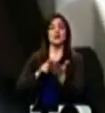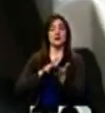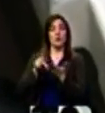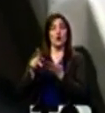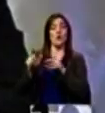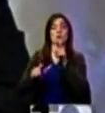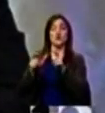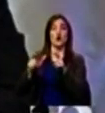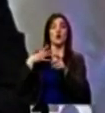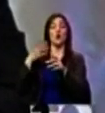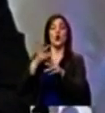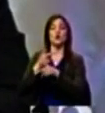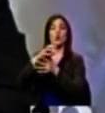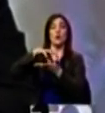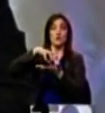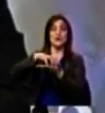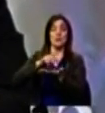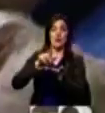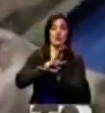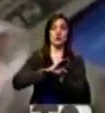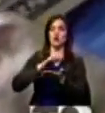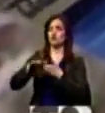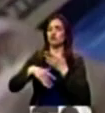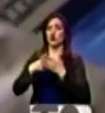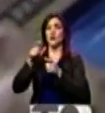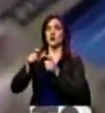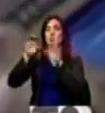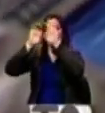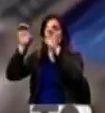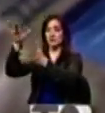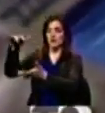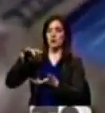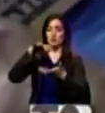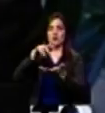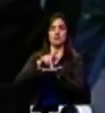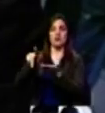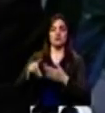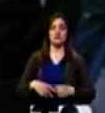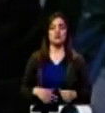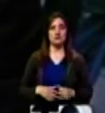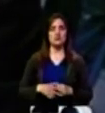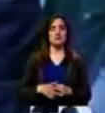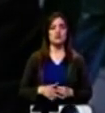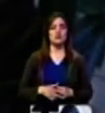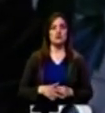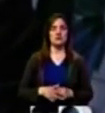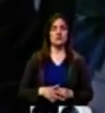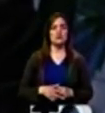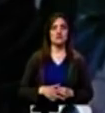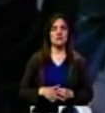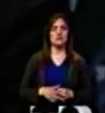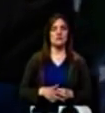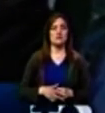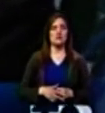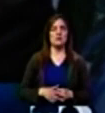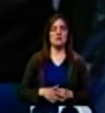y a proveedores. Dijo además que la retención de este dinero no obstaculizó ningún pago de planillas. No hubo ningún problema